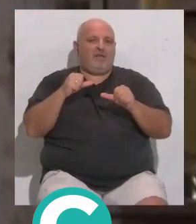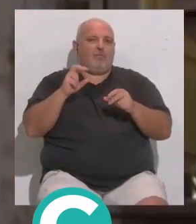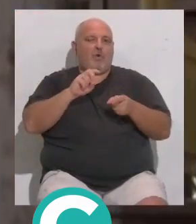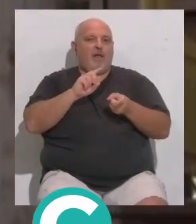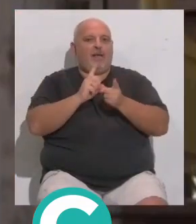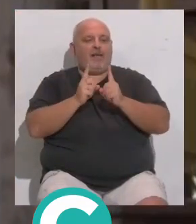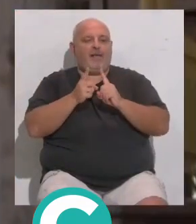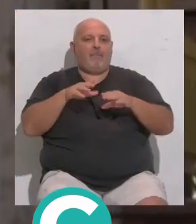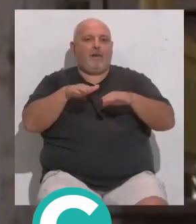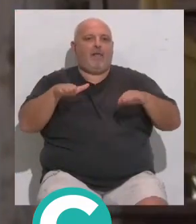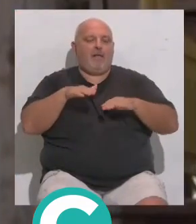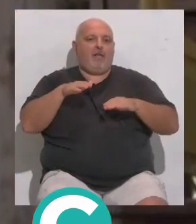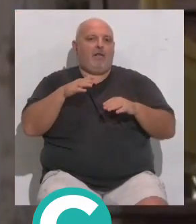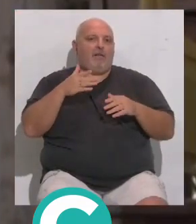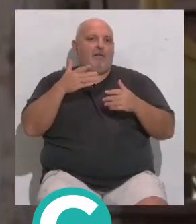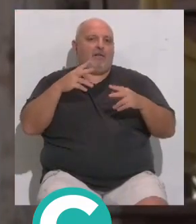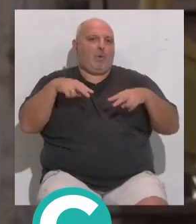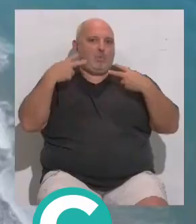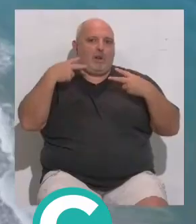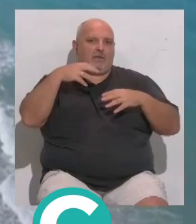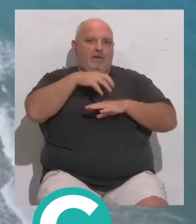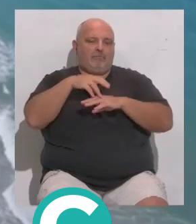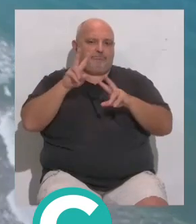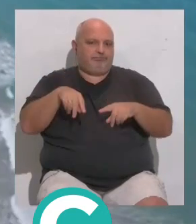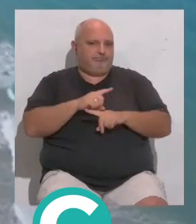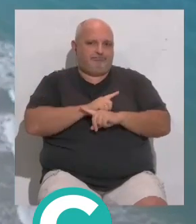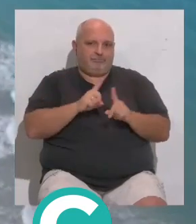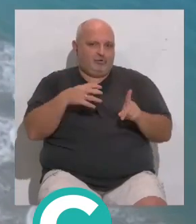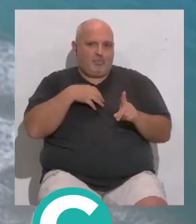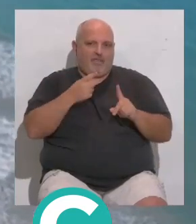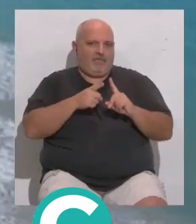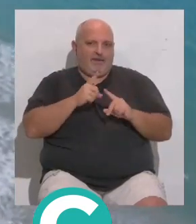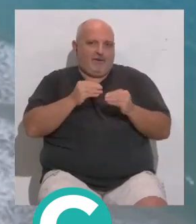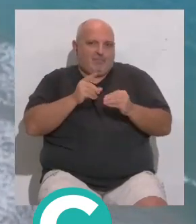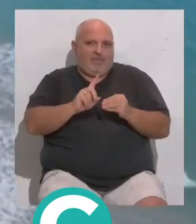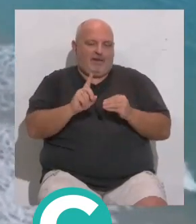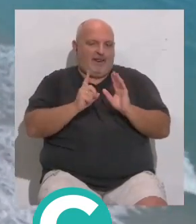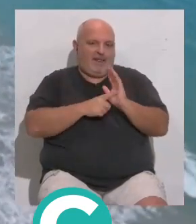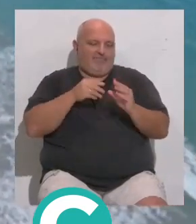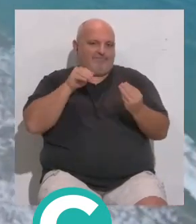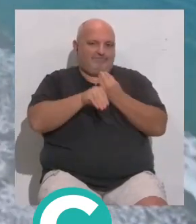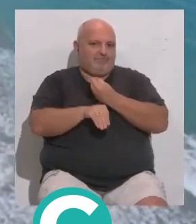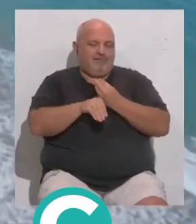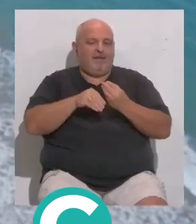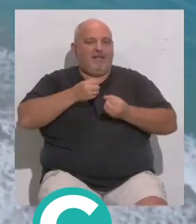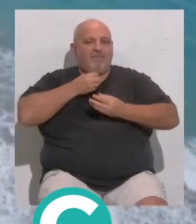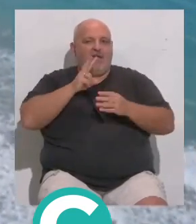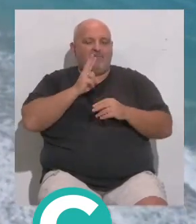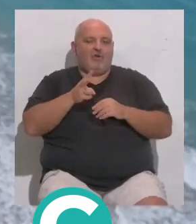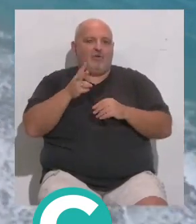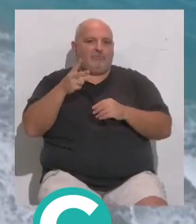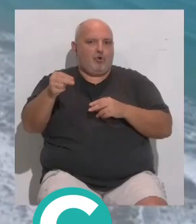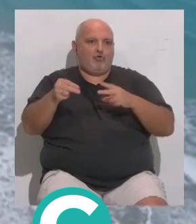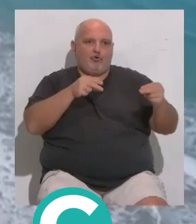convertir las playas en sitios donde ubicar restaurantes. Y eso es contrario al espíritu de la ley. Es decir, nosotros estamos informando desfavorablemente